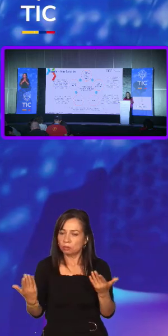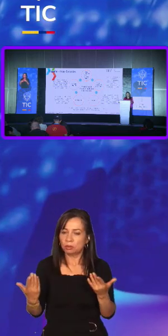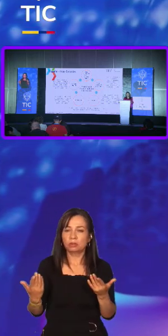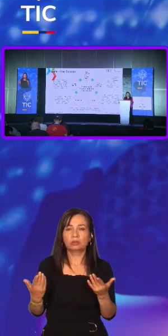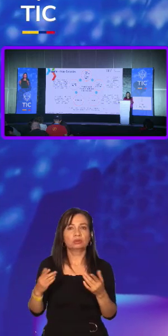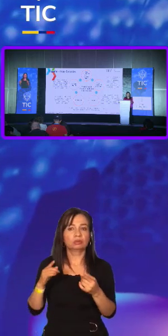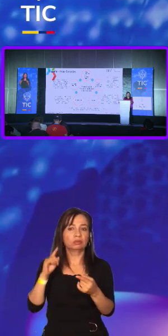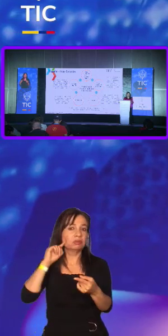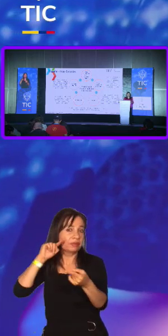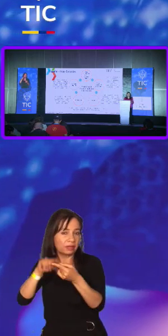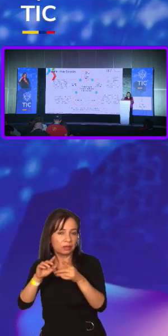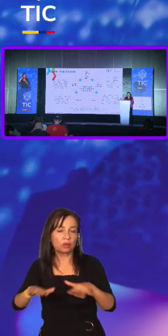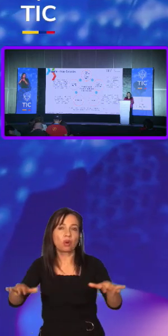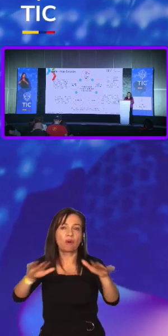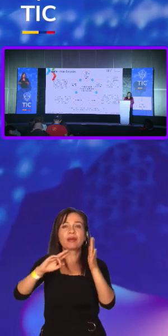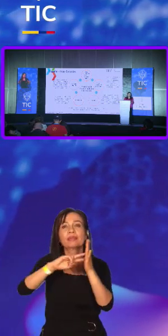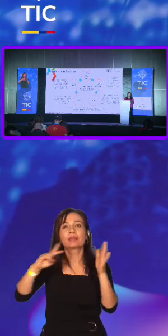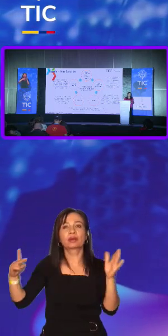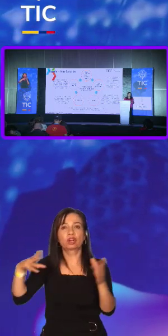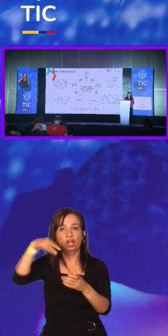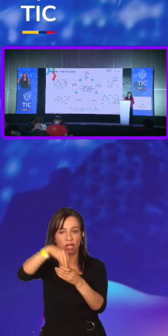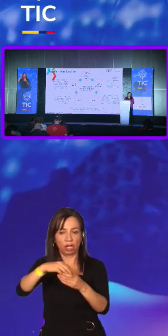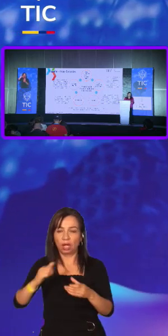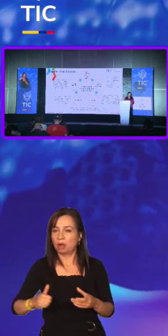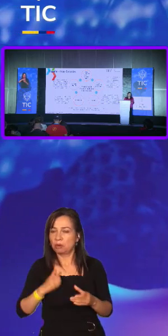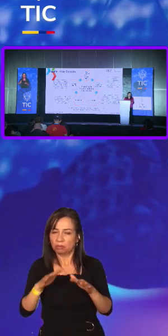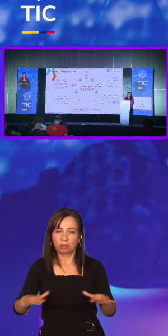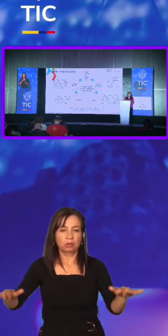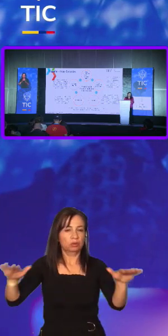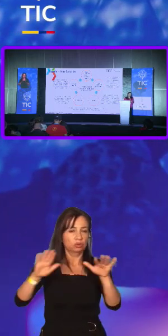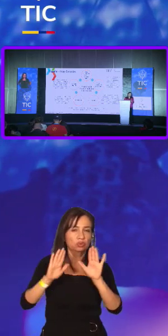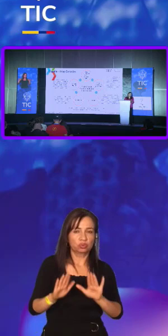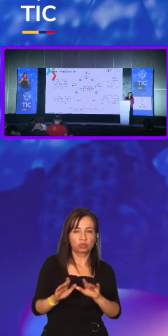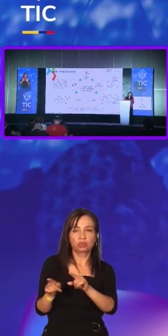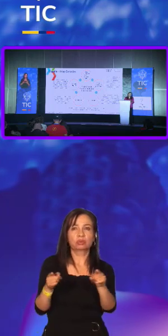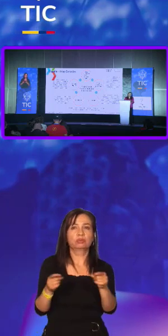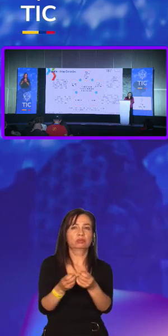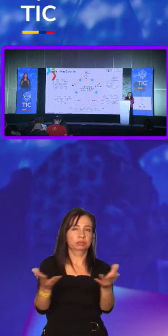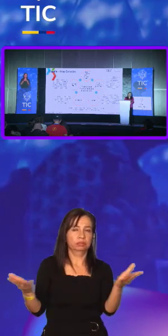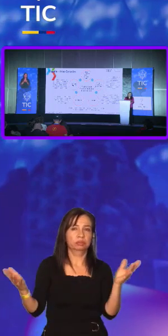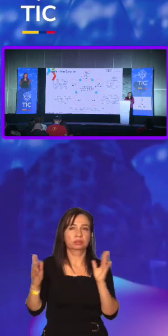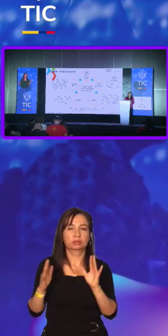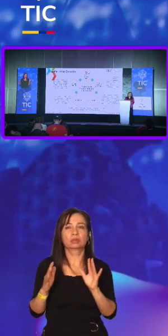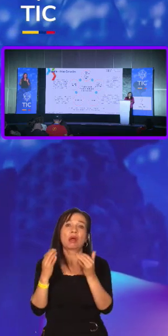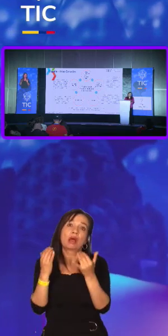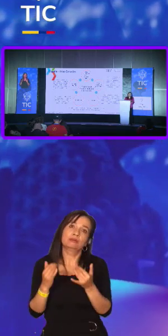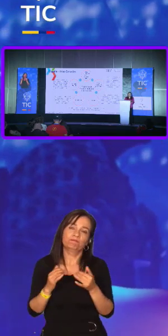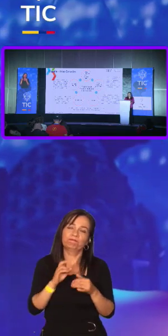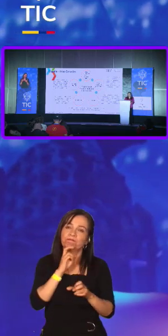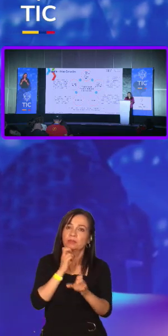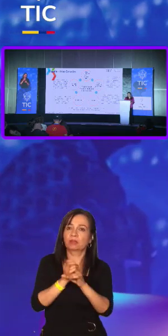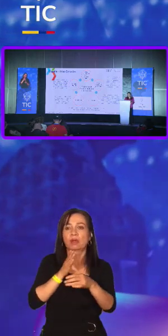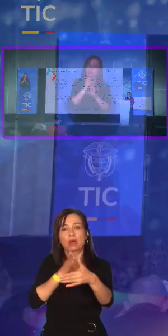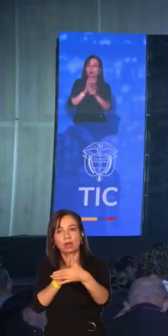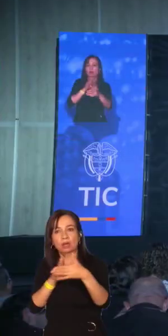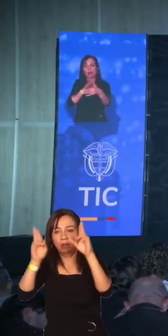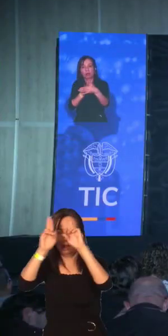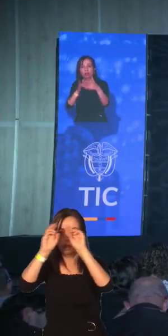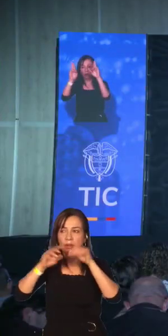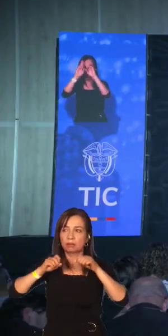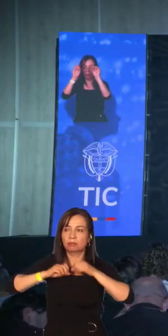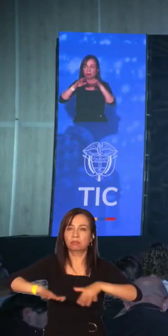de lo que es para nosotros un destino turístico inteligente con un máximo aprovechamiento de tecnologías. a pesar de que todavía tenemos limitaciones